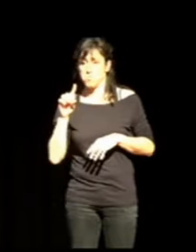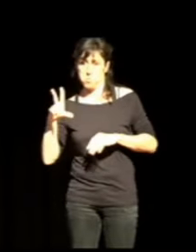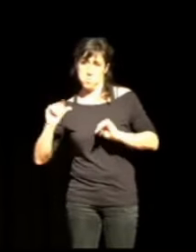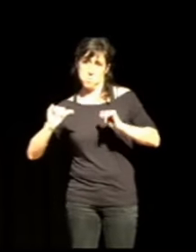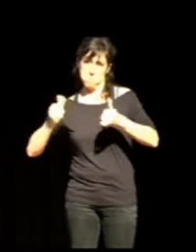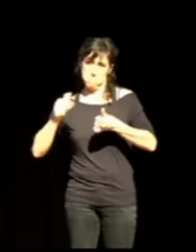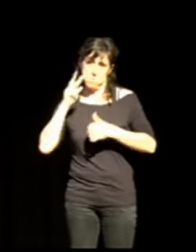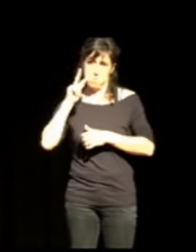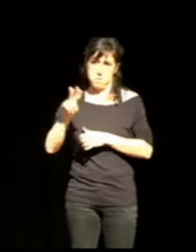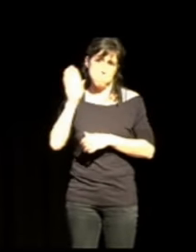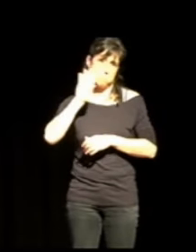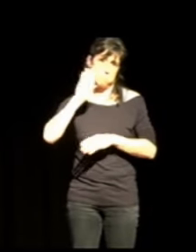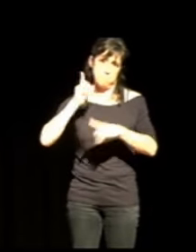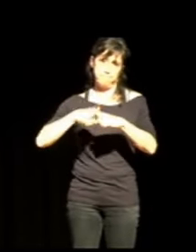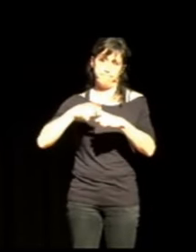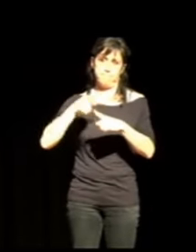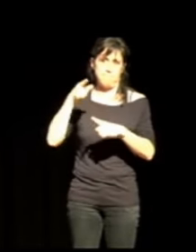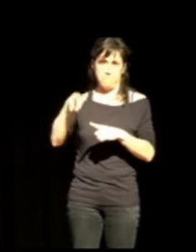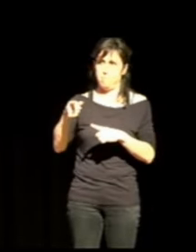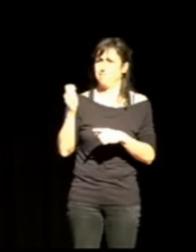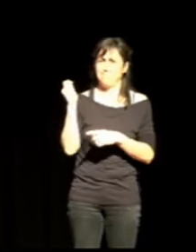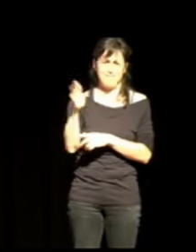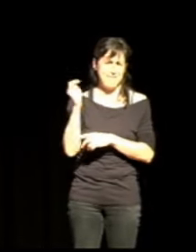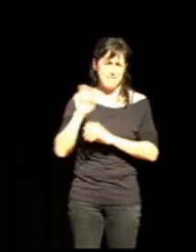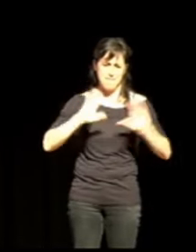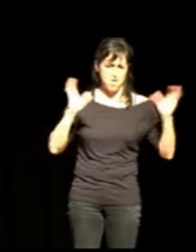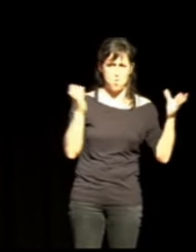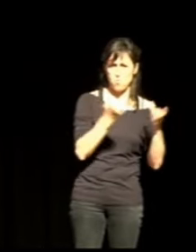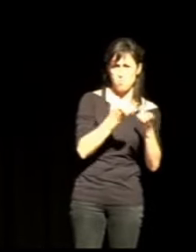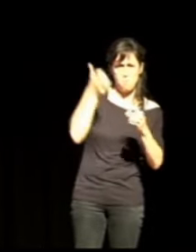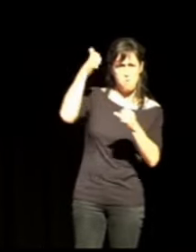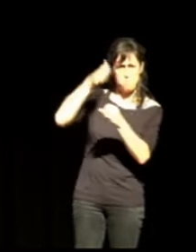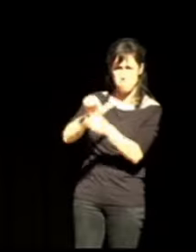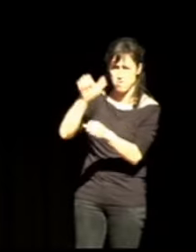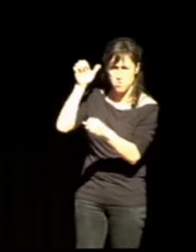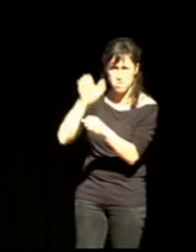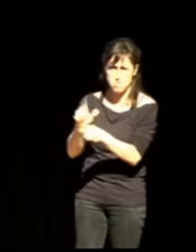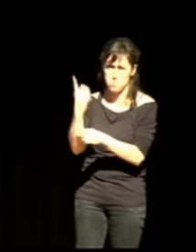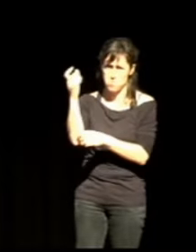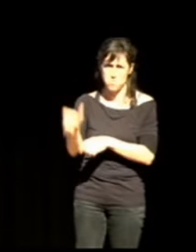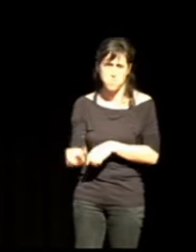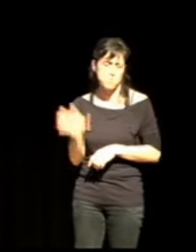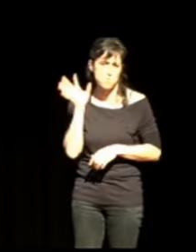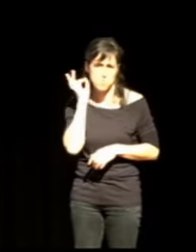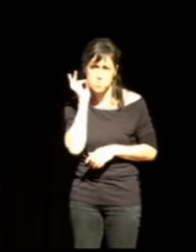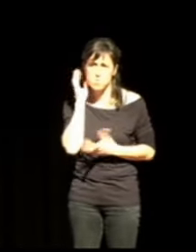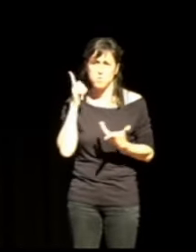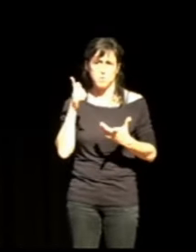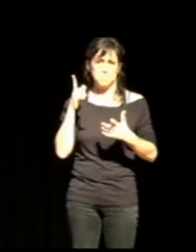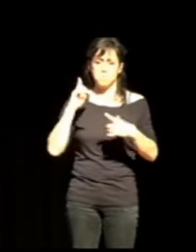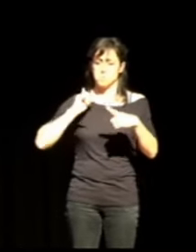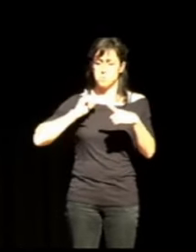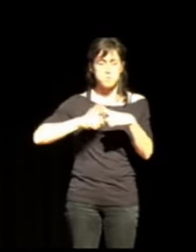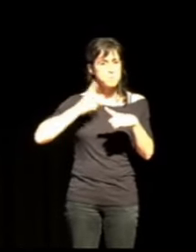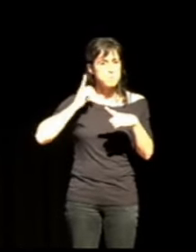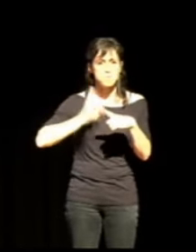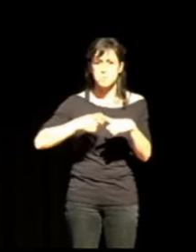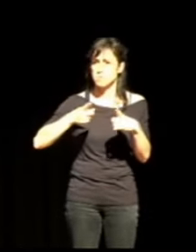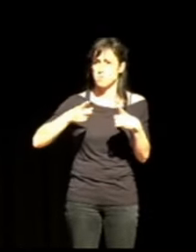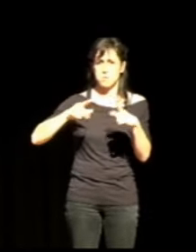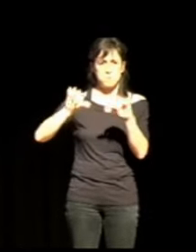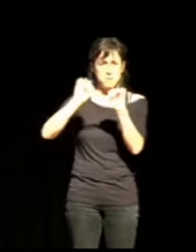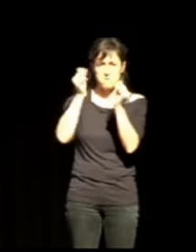entonces ahí se ven las violaciones en manada, ahí se ve todo tipo de sexualidad sin que importe que